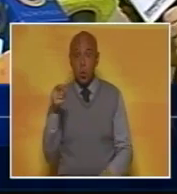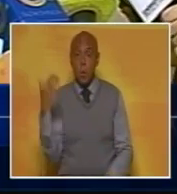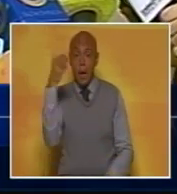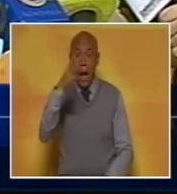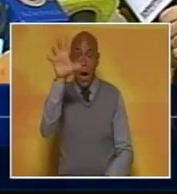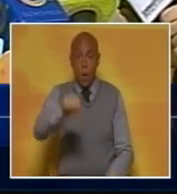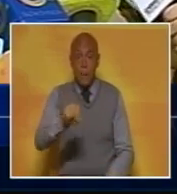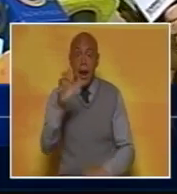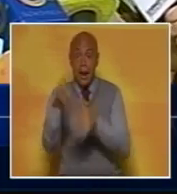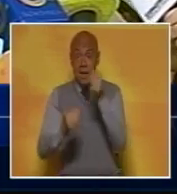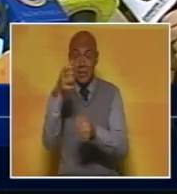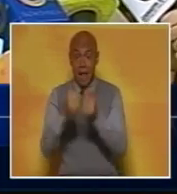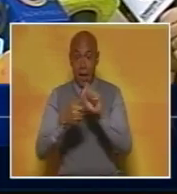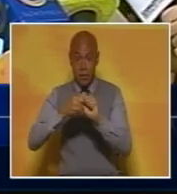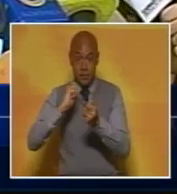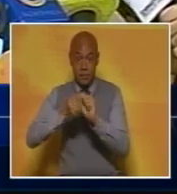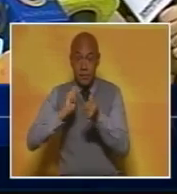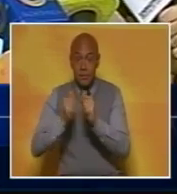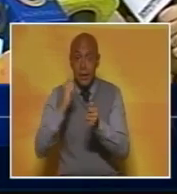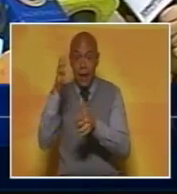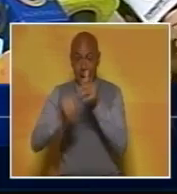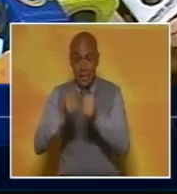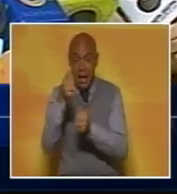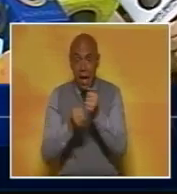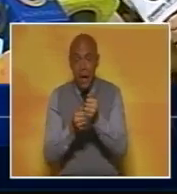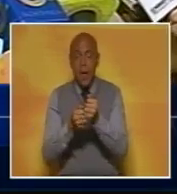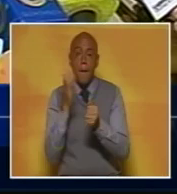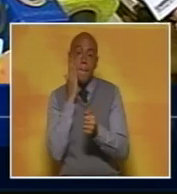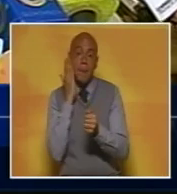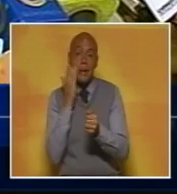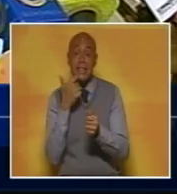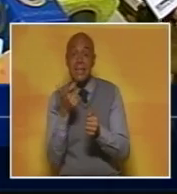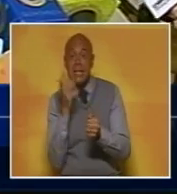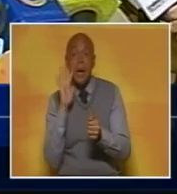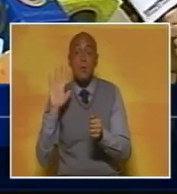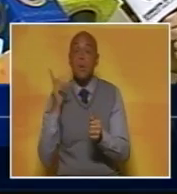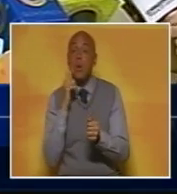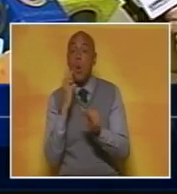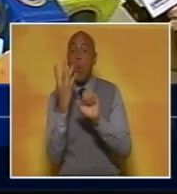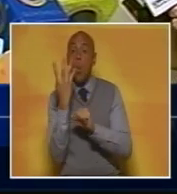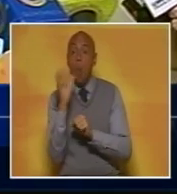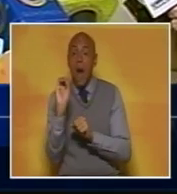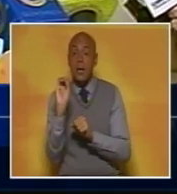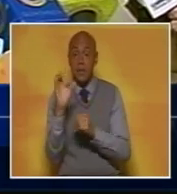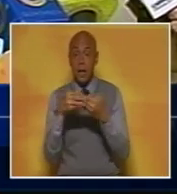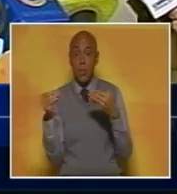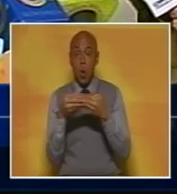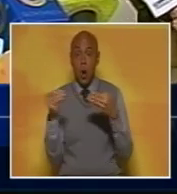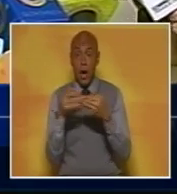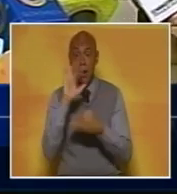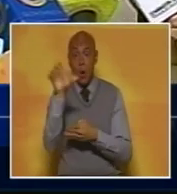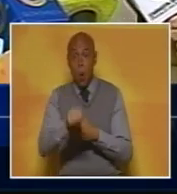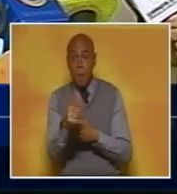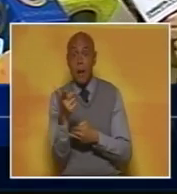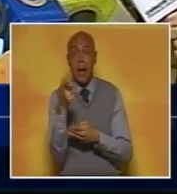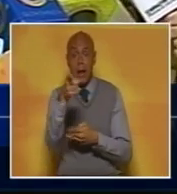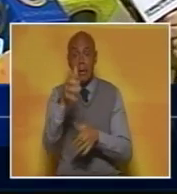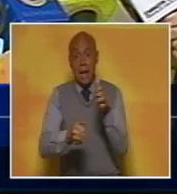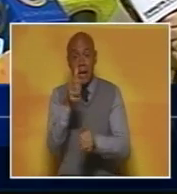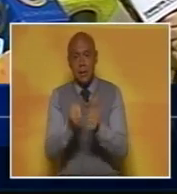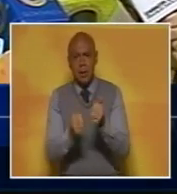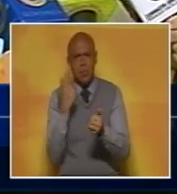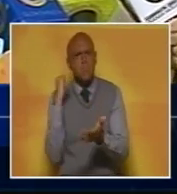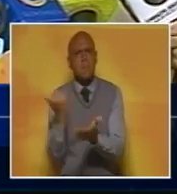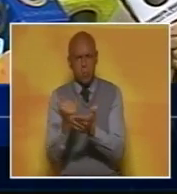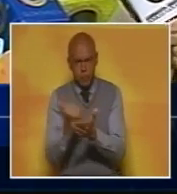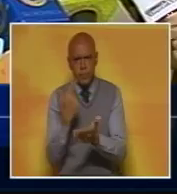un pote de leche, según las madres dicen que un pote de leche cuesta hasta $40 en el mercado. Entonces, si se dio ese dinero subsidiado